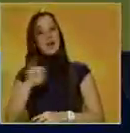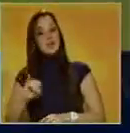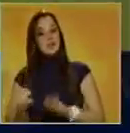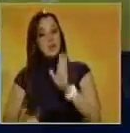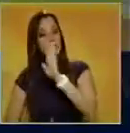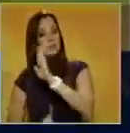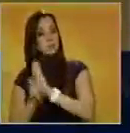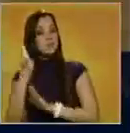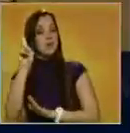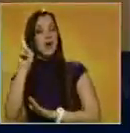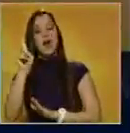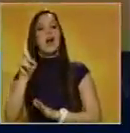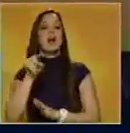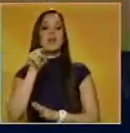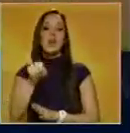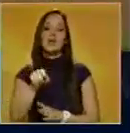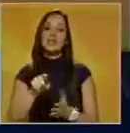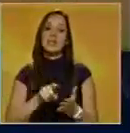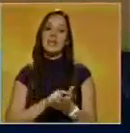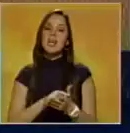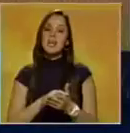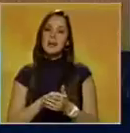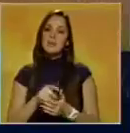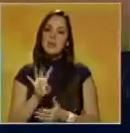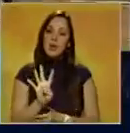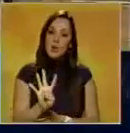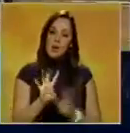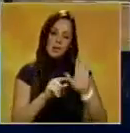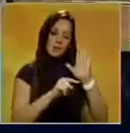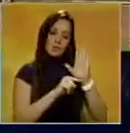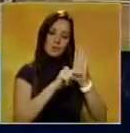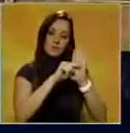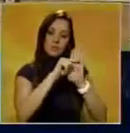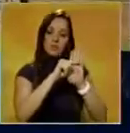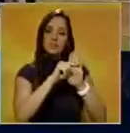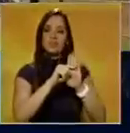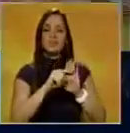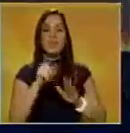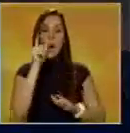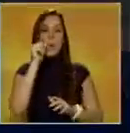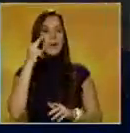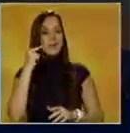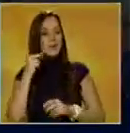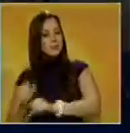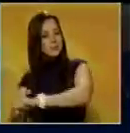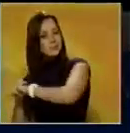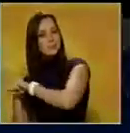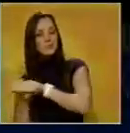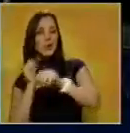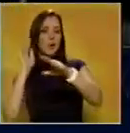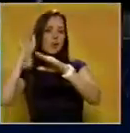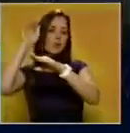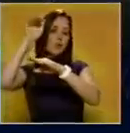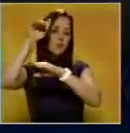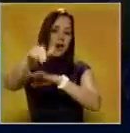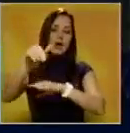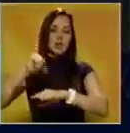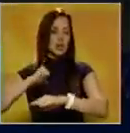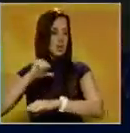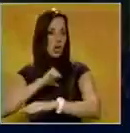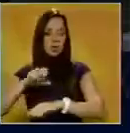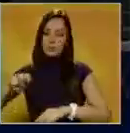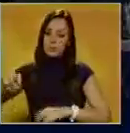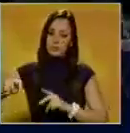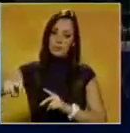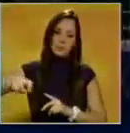un imparable de Arcia, para concretar un rally de 4 rayitas. José Pirela se encargó de dar el estacazo final con jonrón solitario en el octavo